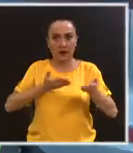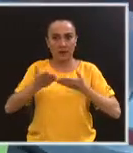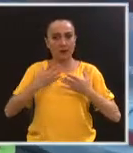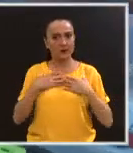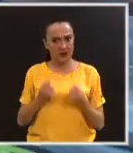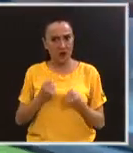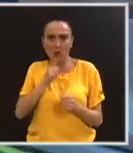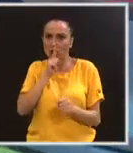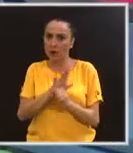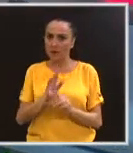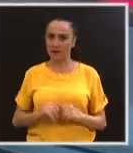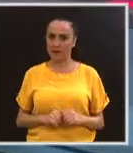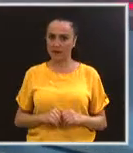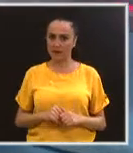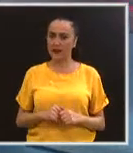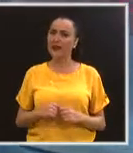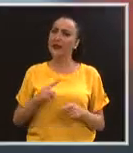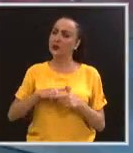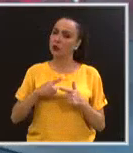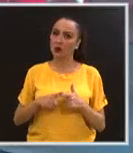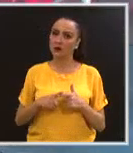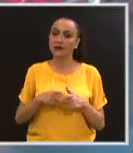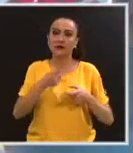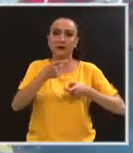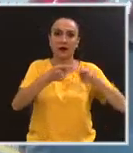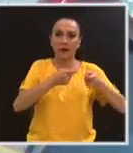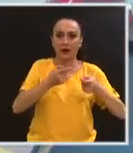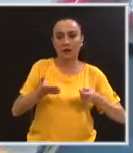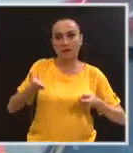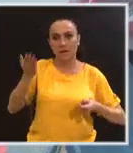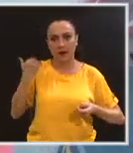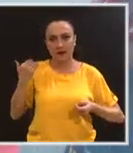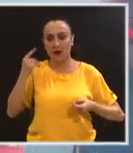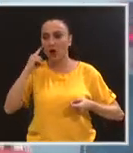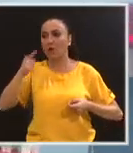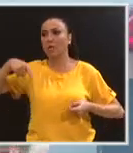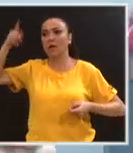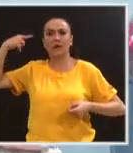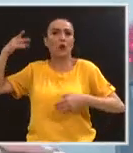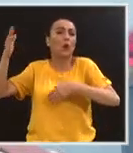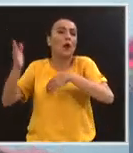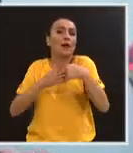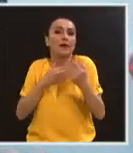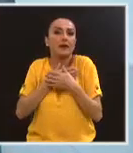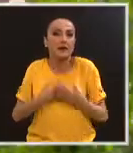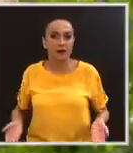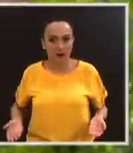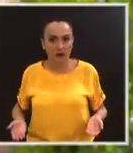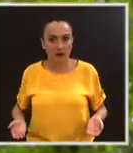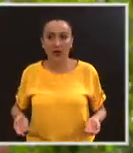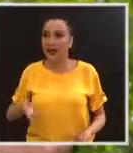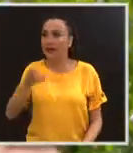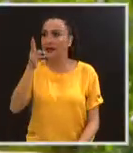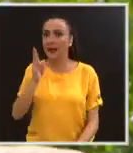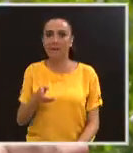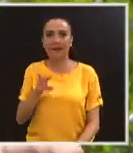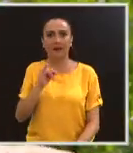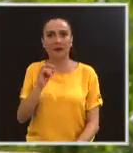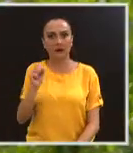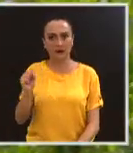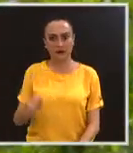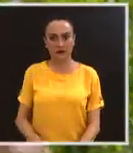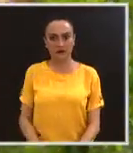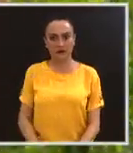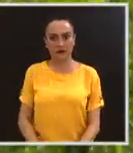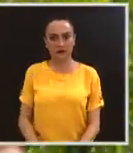salud cumpla entonces sea la administración anterior la tras anterior la que sea eh es la misma caja costarricense